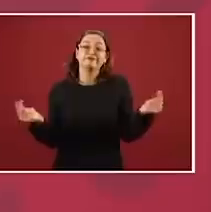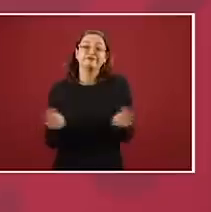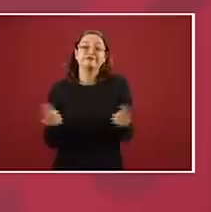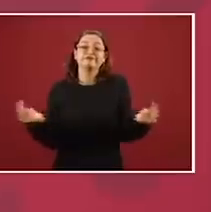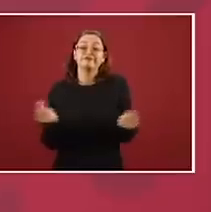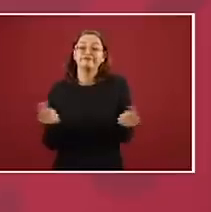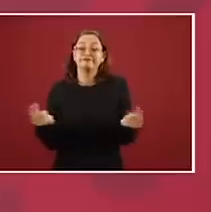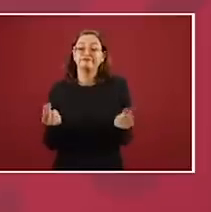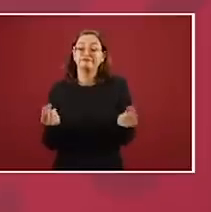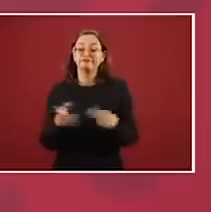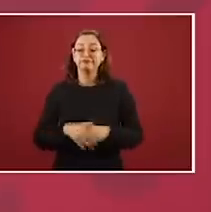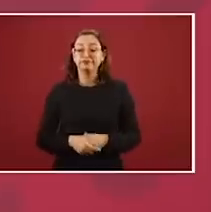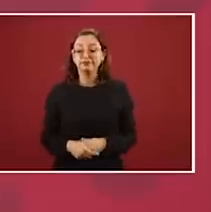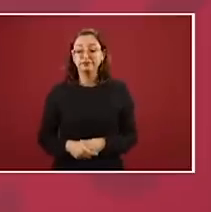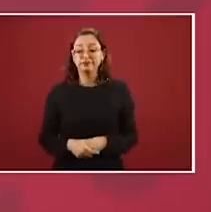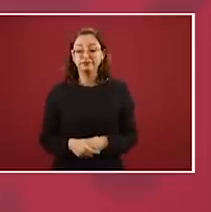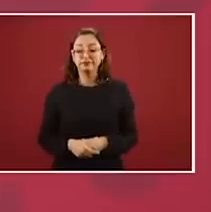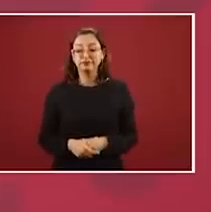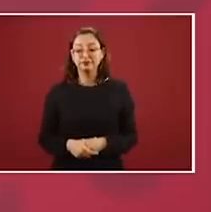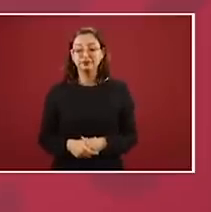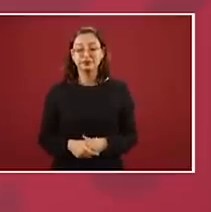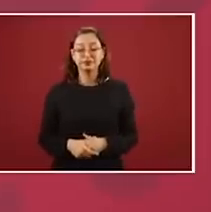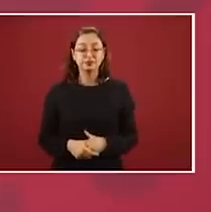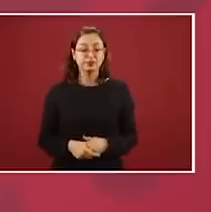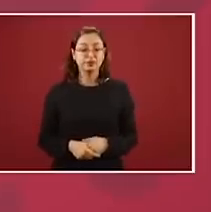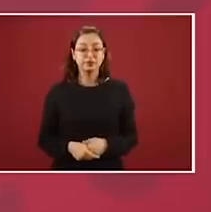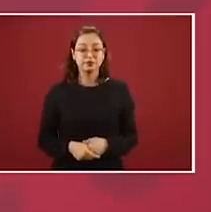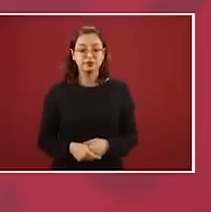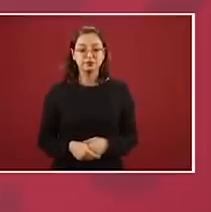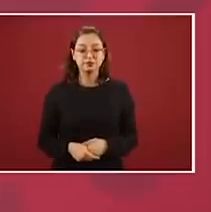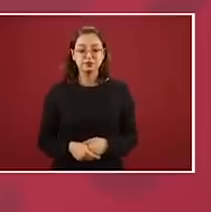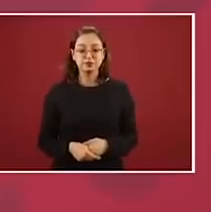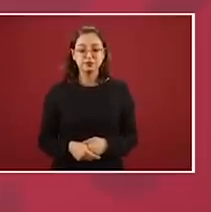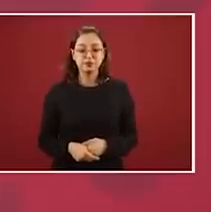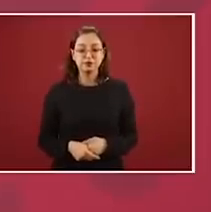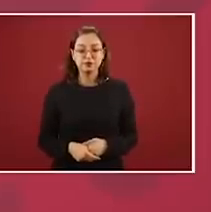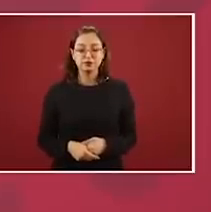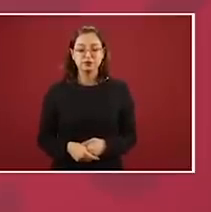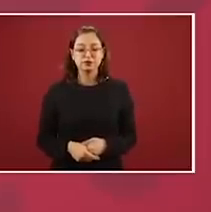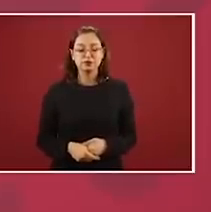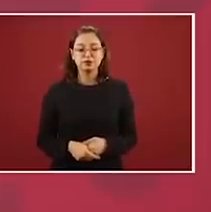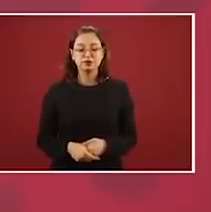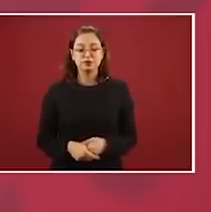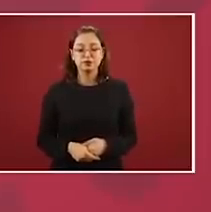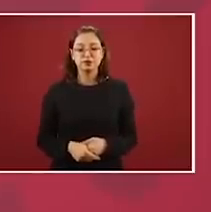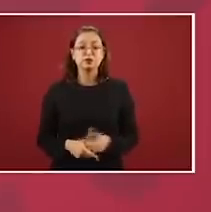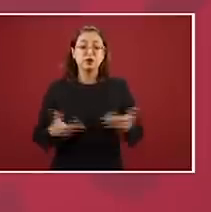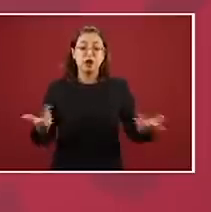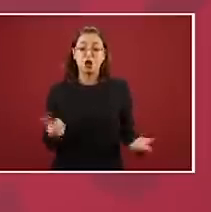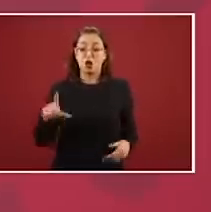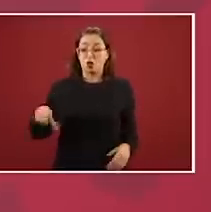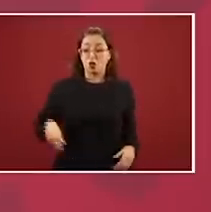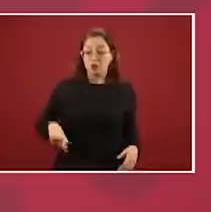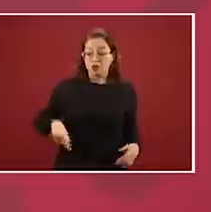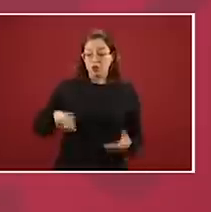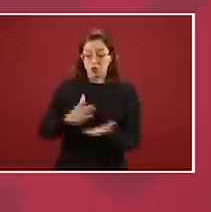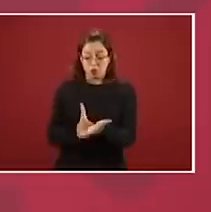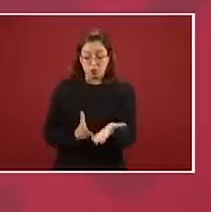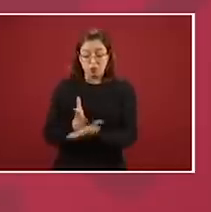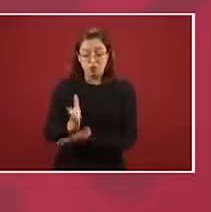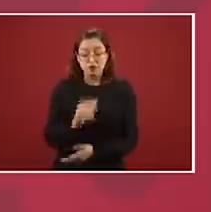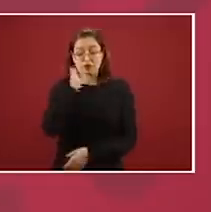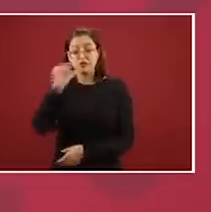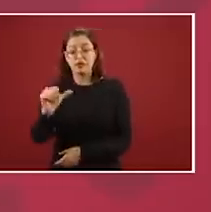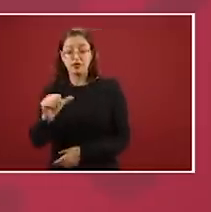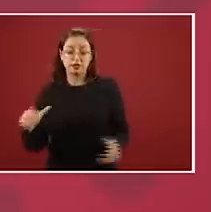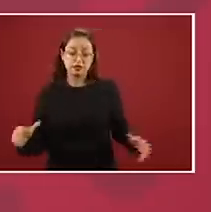Es lo mismo, si no hubiese intervenido el sector público, el Estado, los